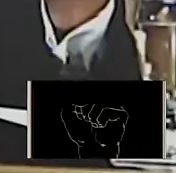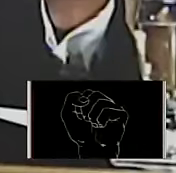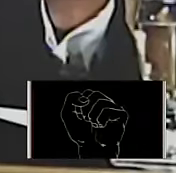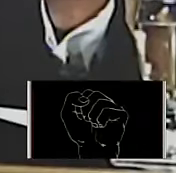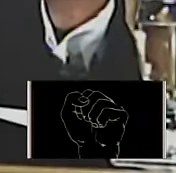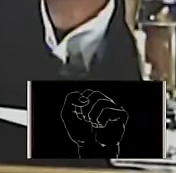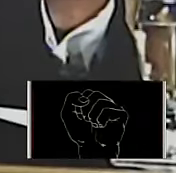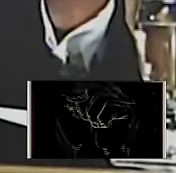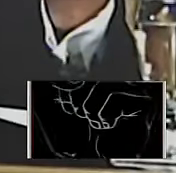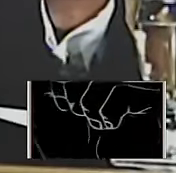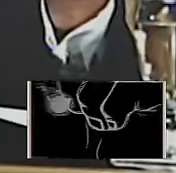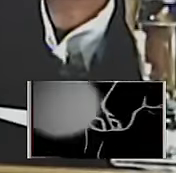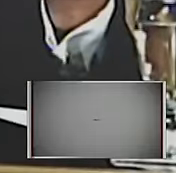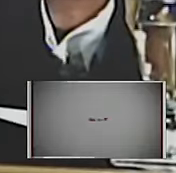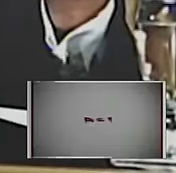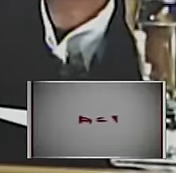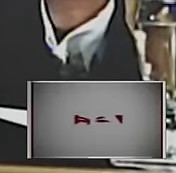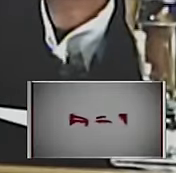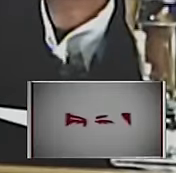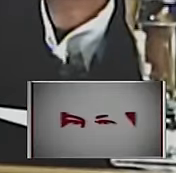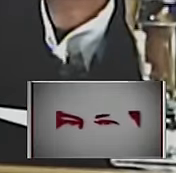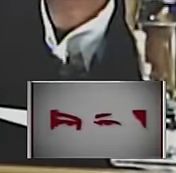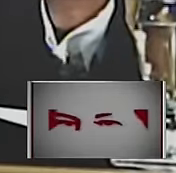Partido Patria para Todos, presente.